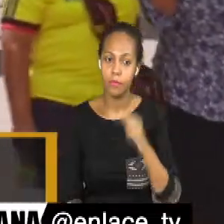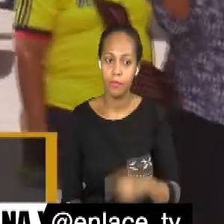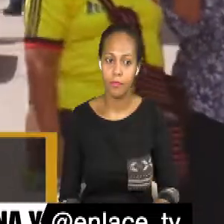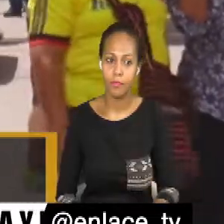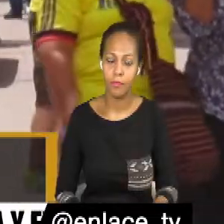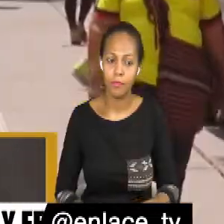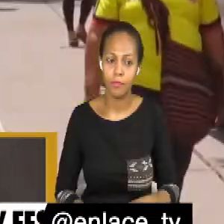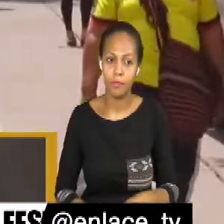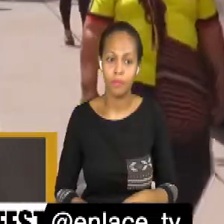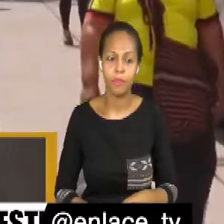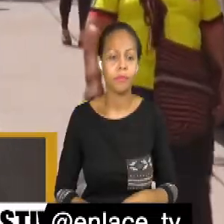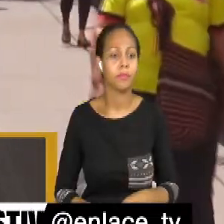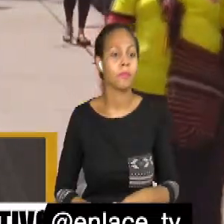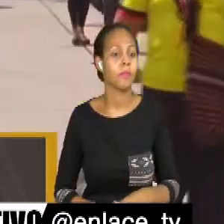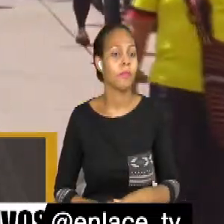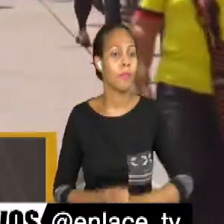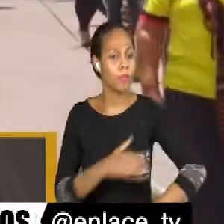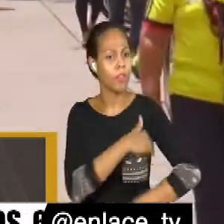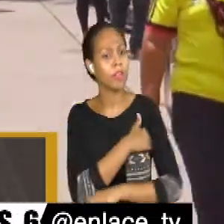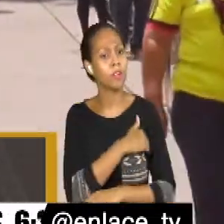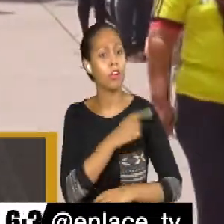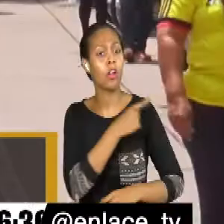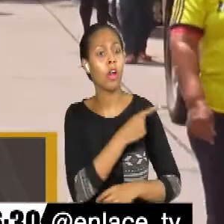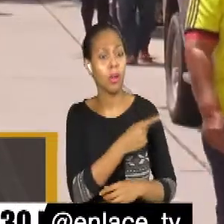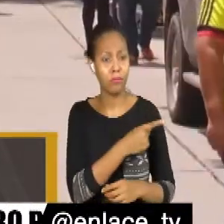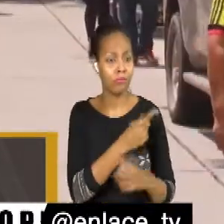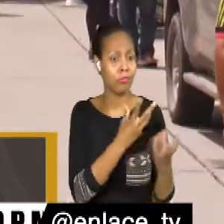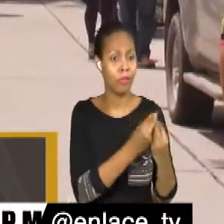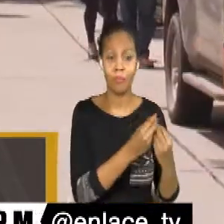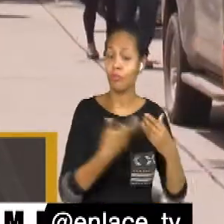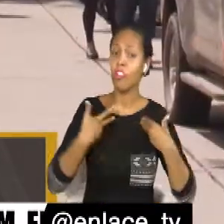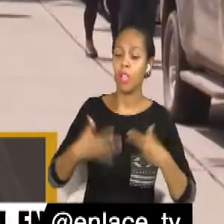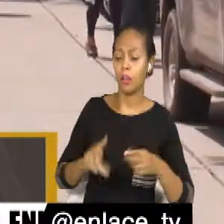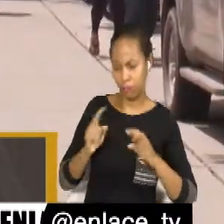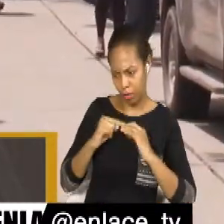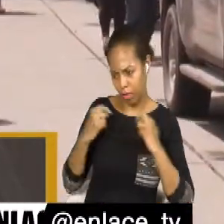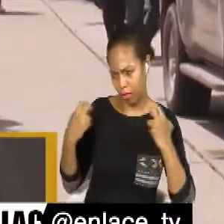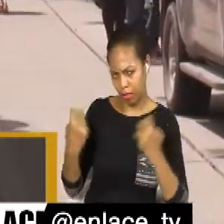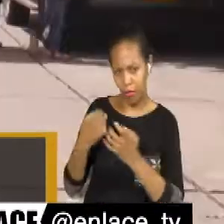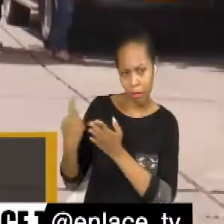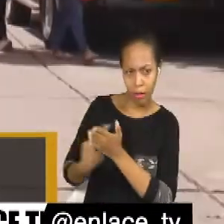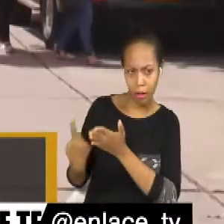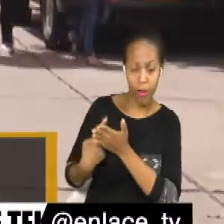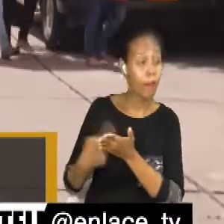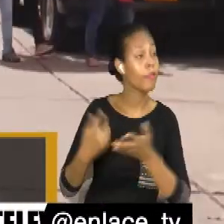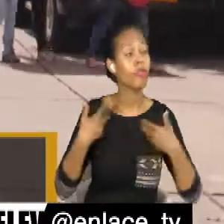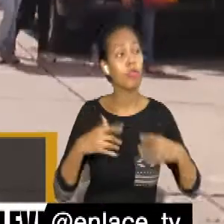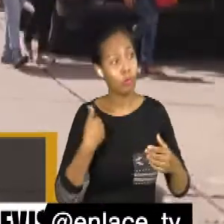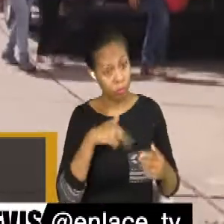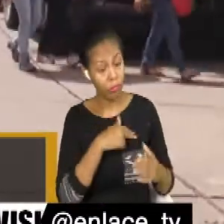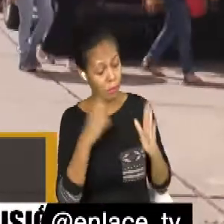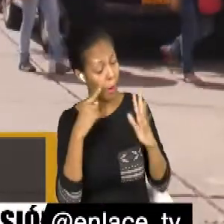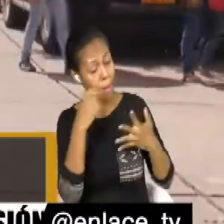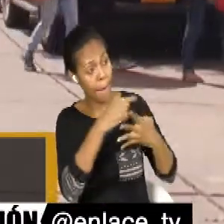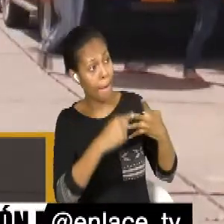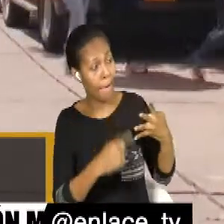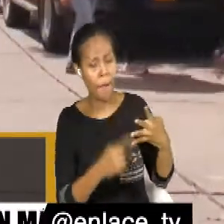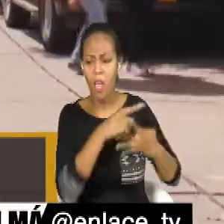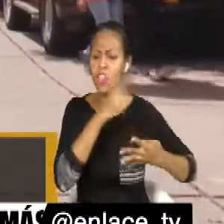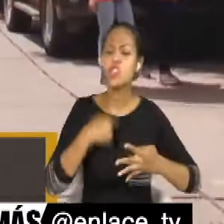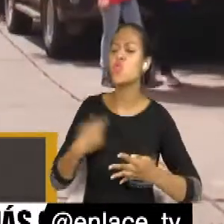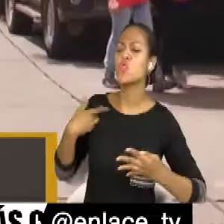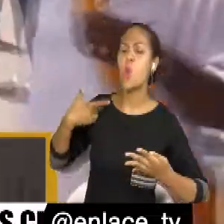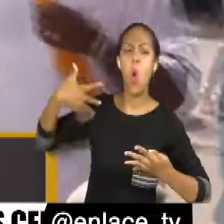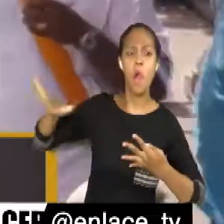sentar realmente a dialogar bajo los puntos que nosotros creemos que se debe dialogar y sobre los cuales debe haber